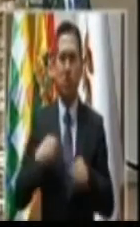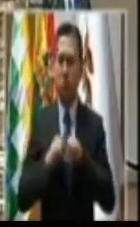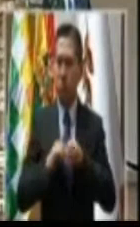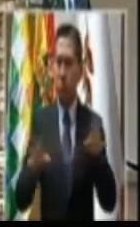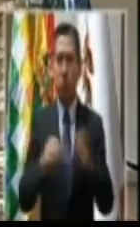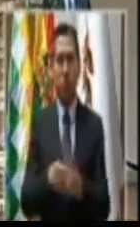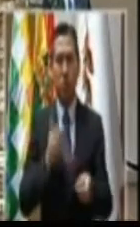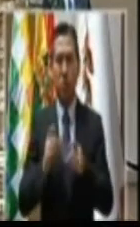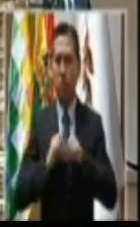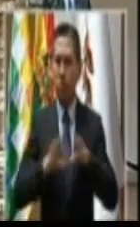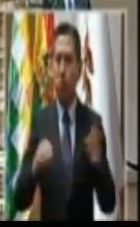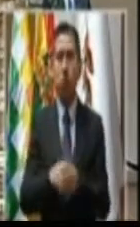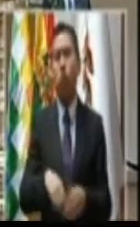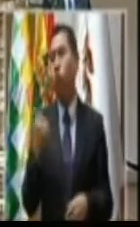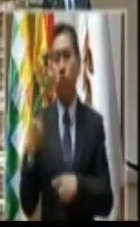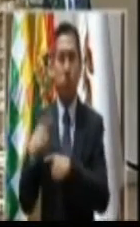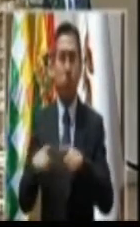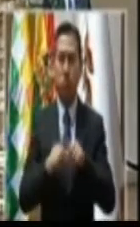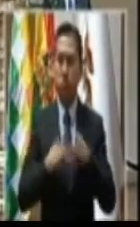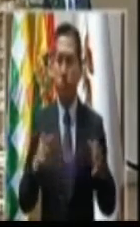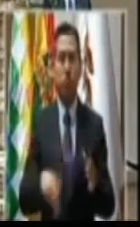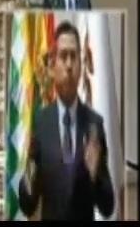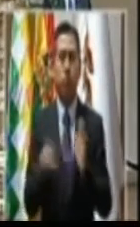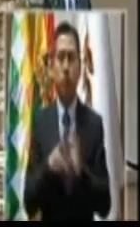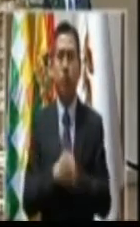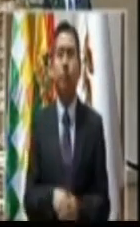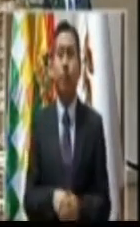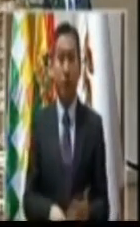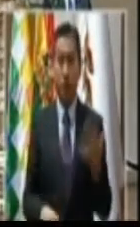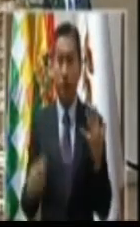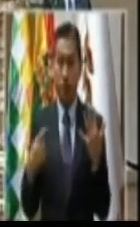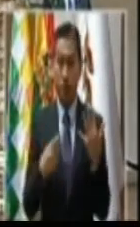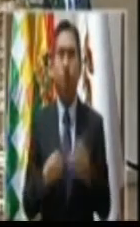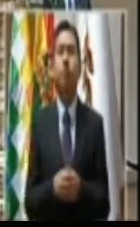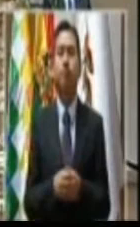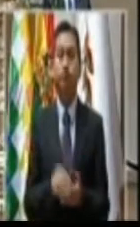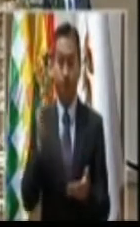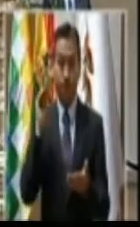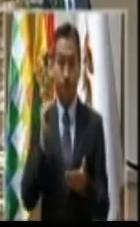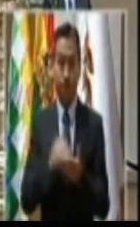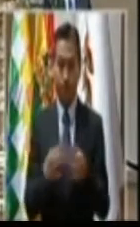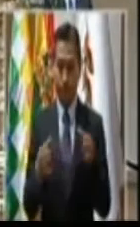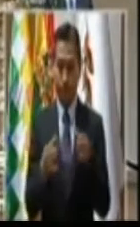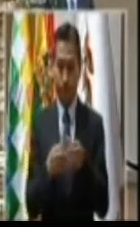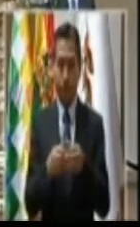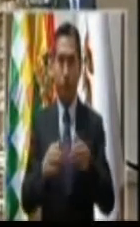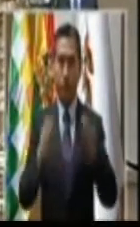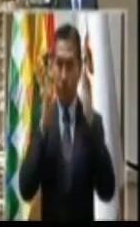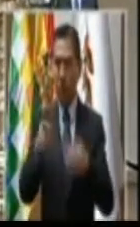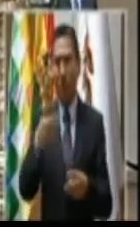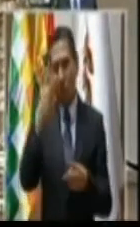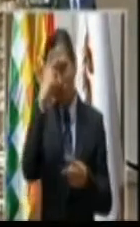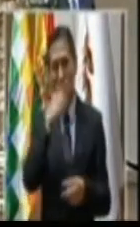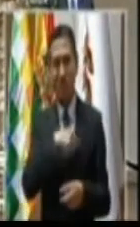expresidente de nuestro país, Carlos Mesa Gisbert, que no hubo la impresión de políticas claras en el manejo de la salud de